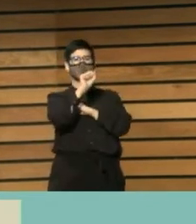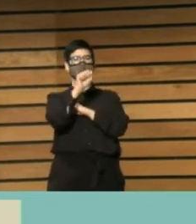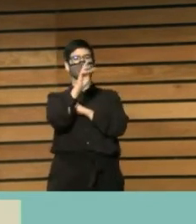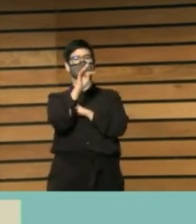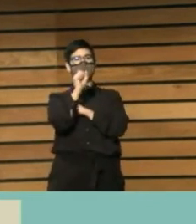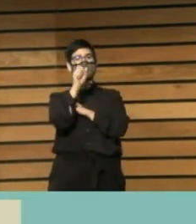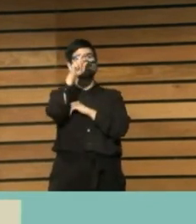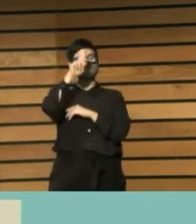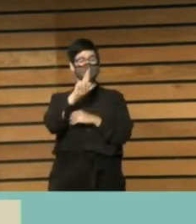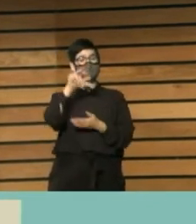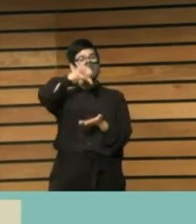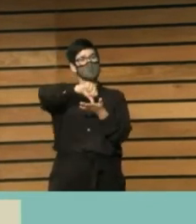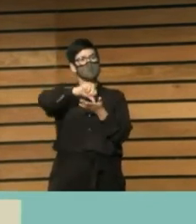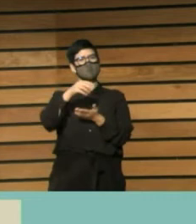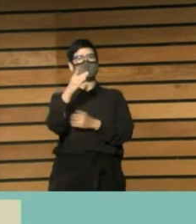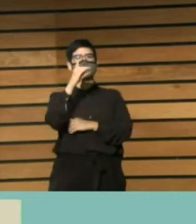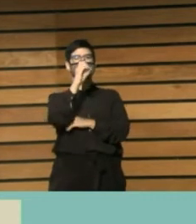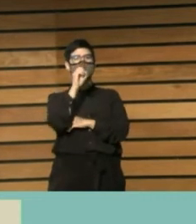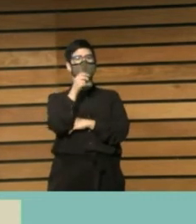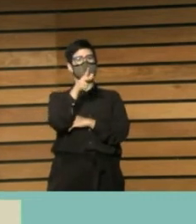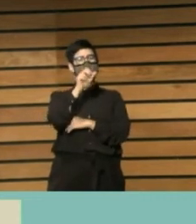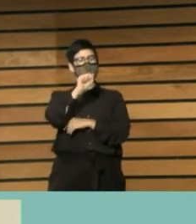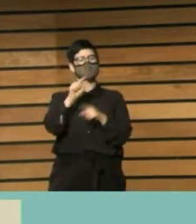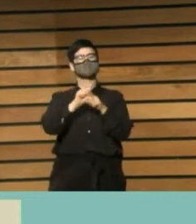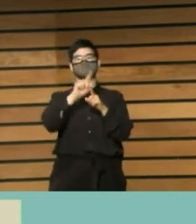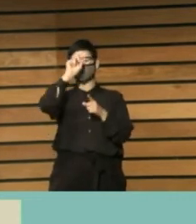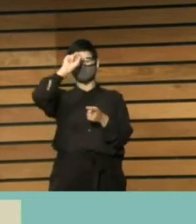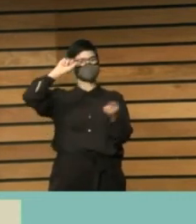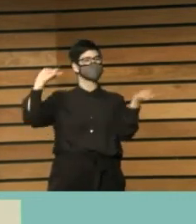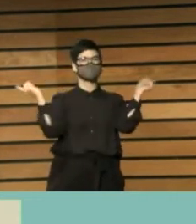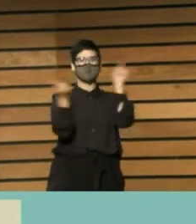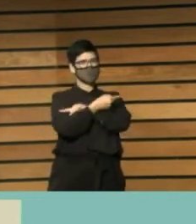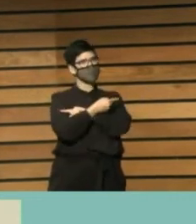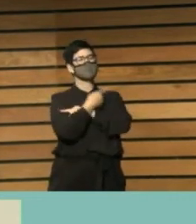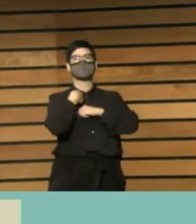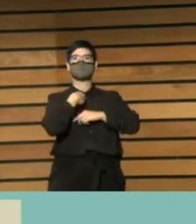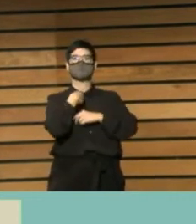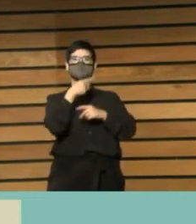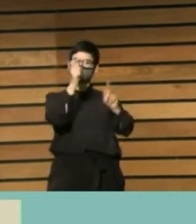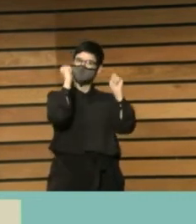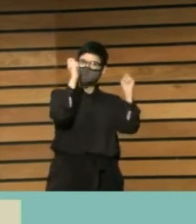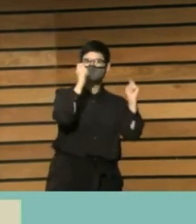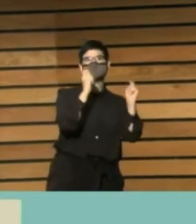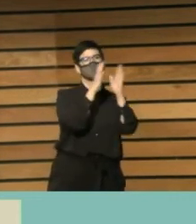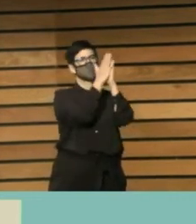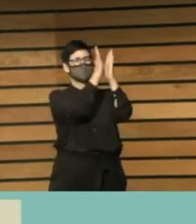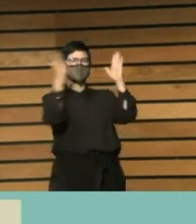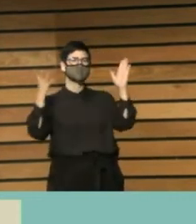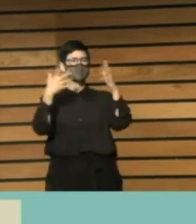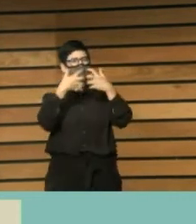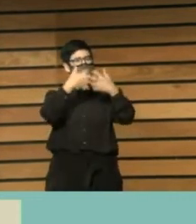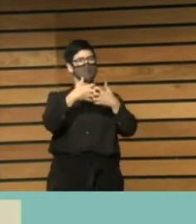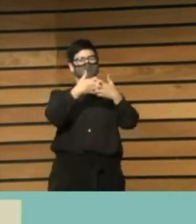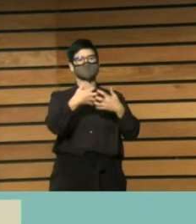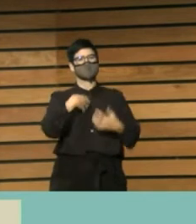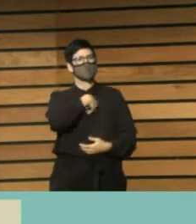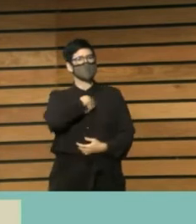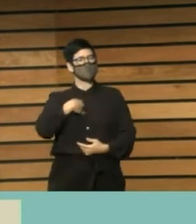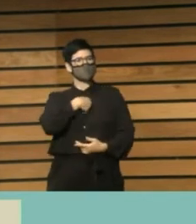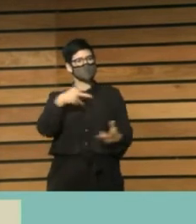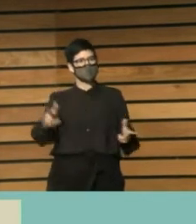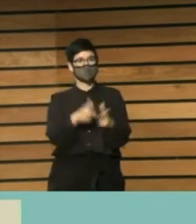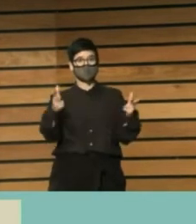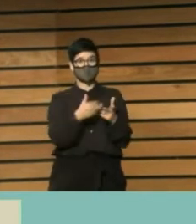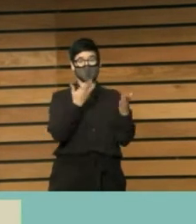en halagos hacia las bibliotecas y la función social de las bibliotecas. Pero en ese momento nos decía que las bibliotecas iban a desaparecer.